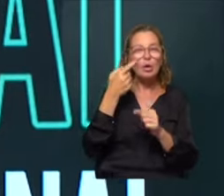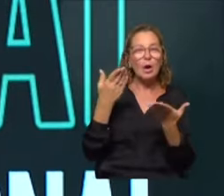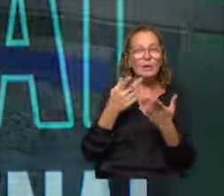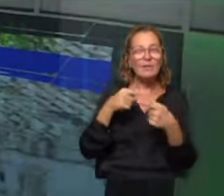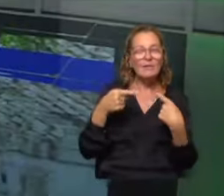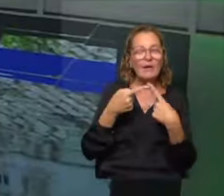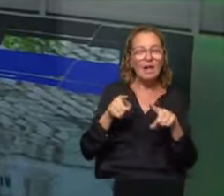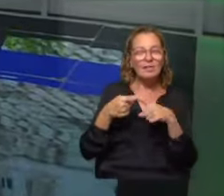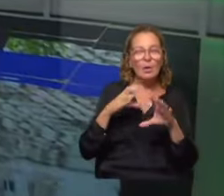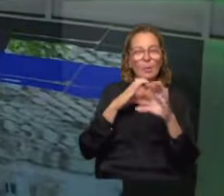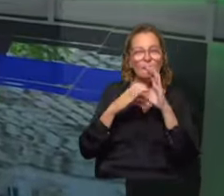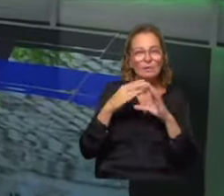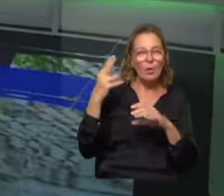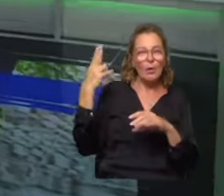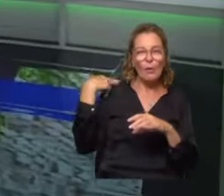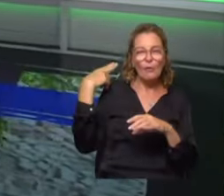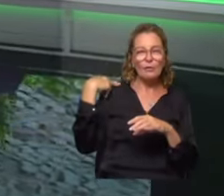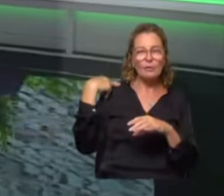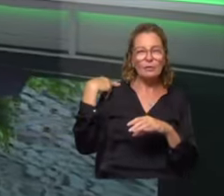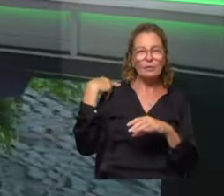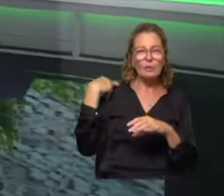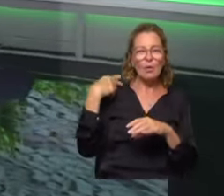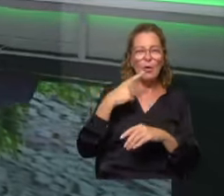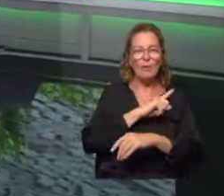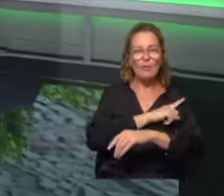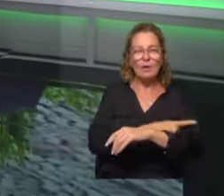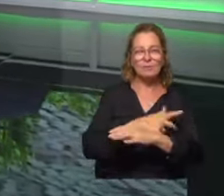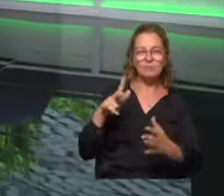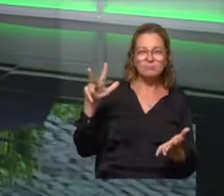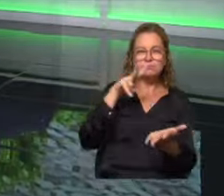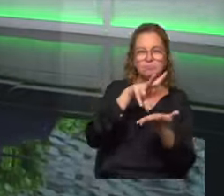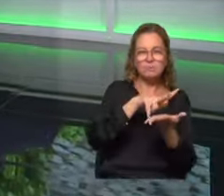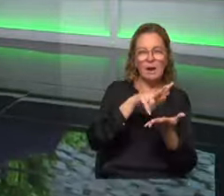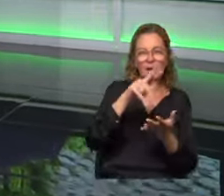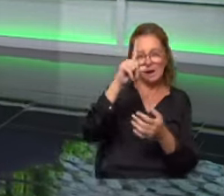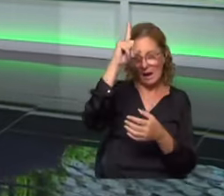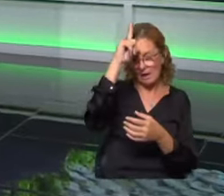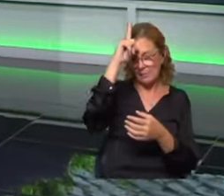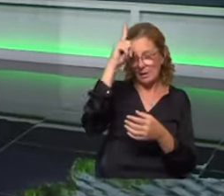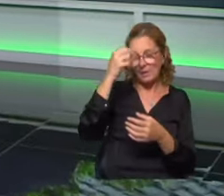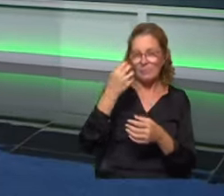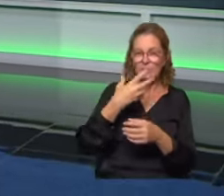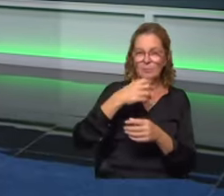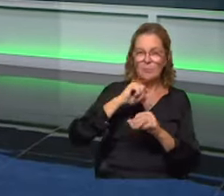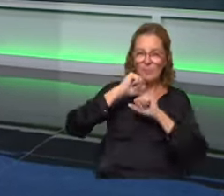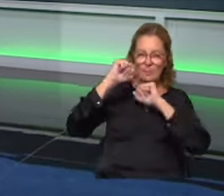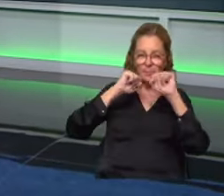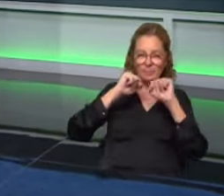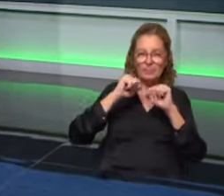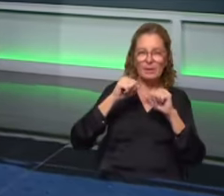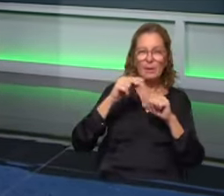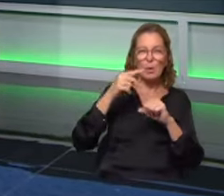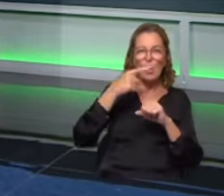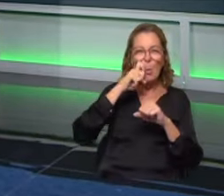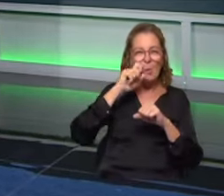de comunicaciones entre altos oficiales de la Luftwaffe, la Fuerza Aérea Alemana, que estaban relacionadas con el envío de misiles Taurus a